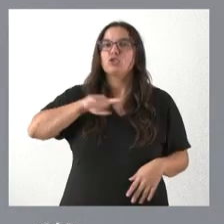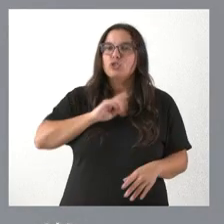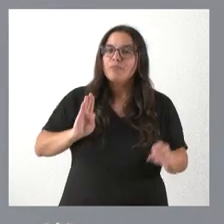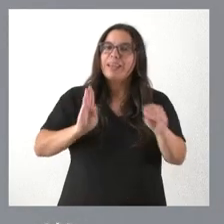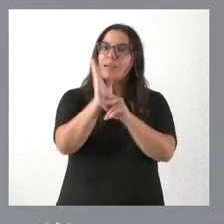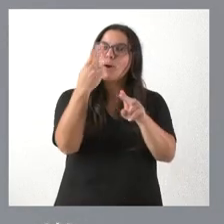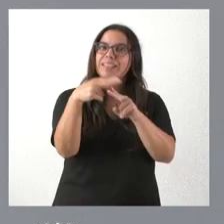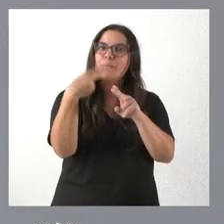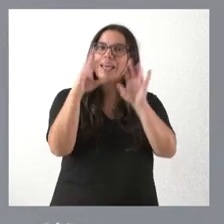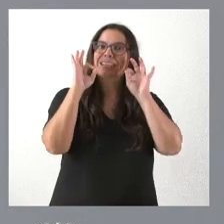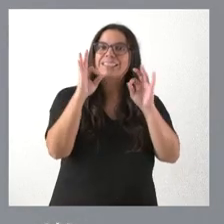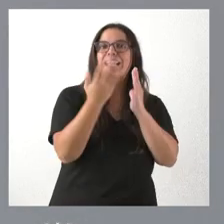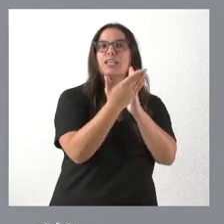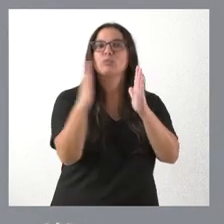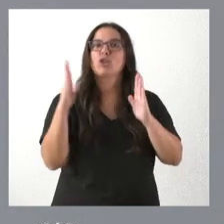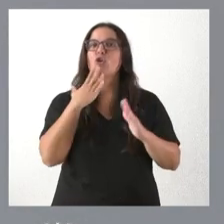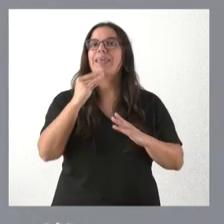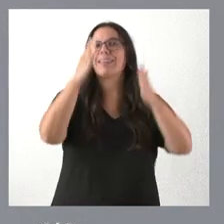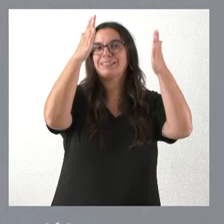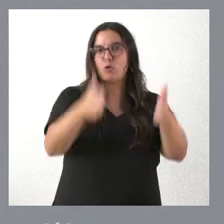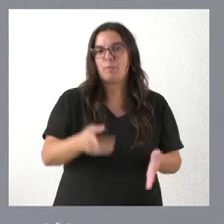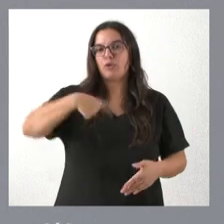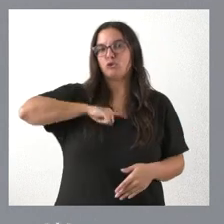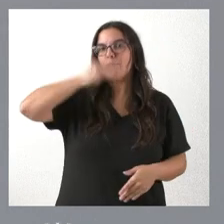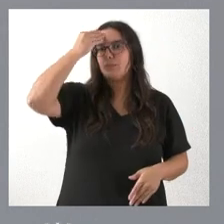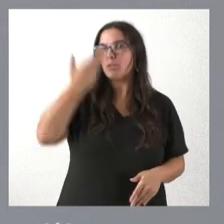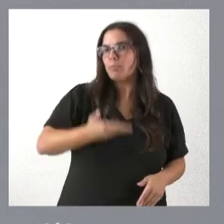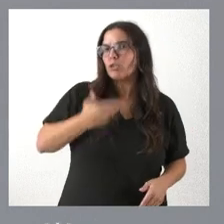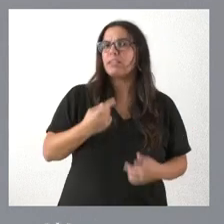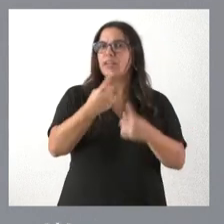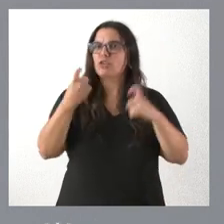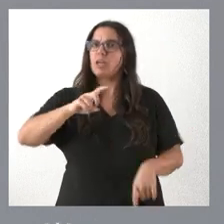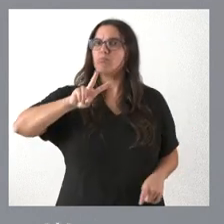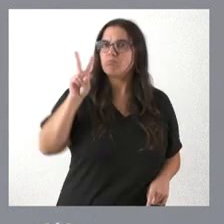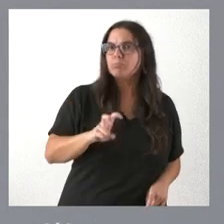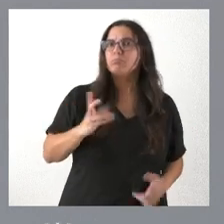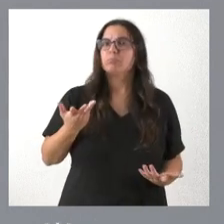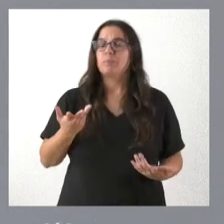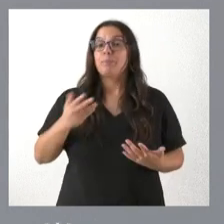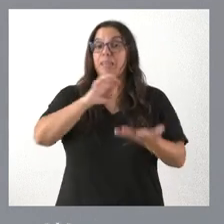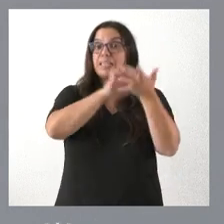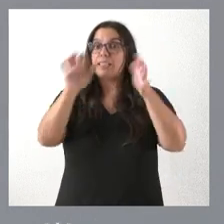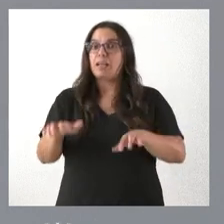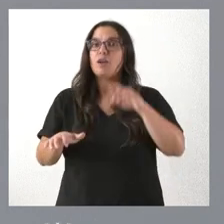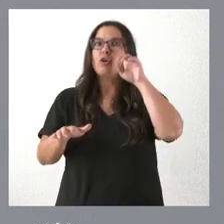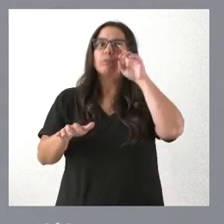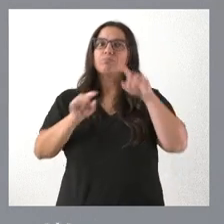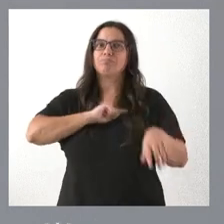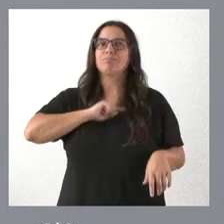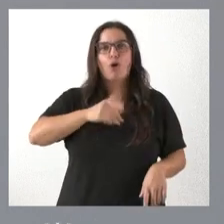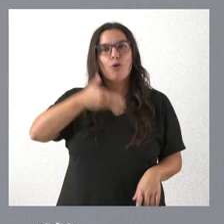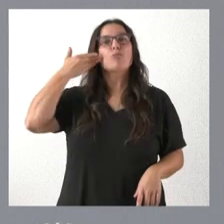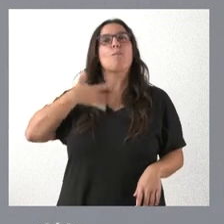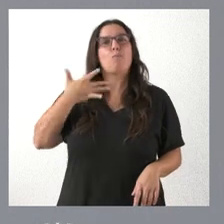que es la actividad de las edades del hombre que nos parece muy importante muy necesaria muy útil Castilla y león se puede sentir orgulloso